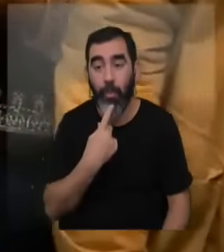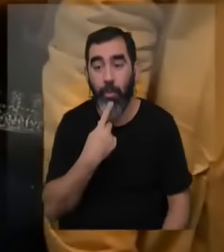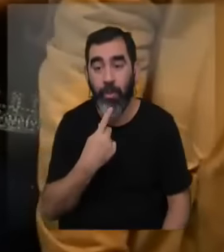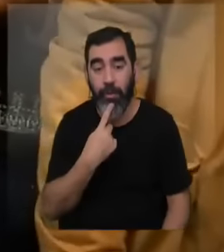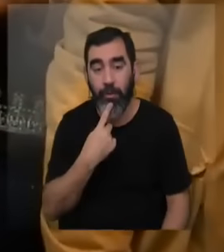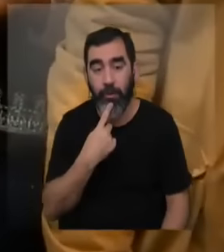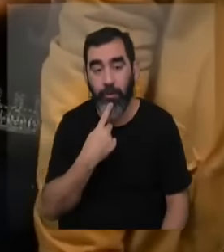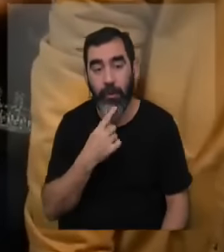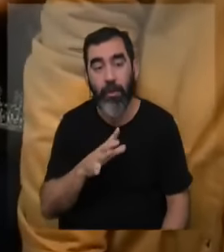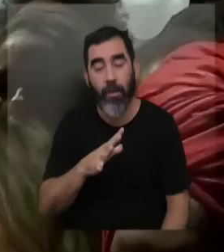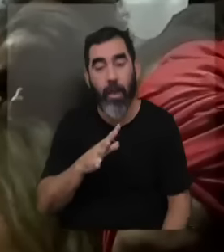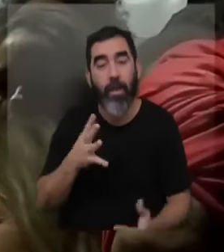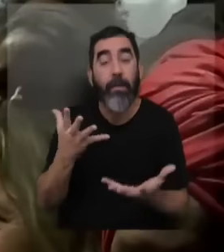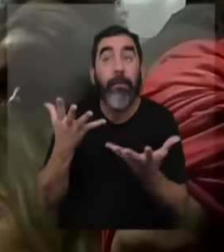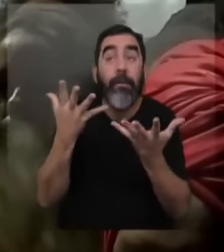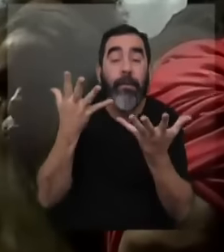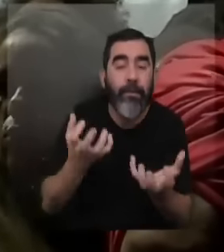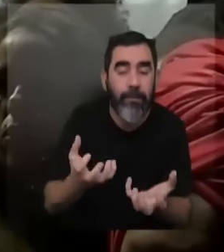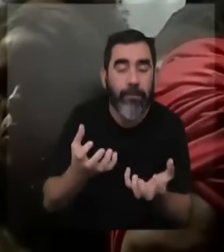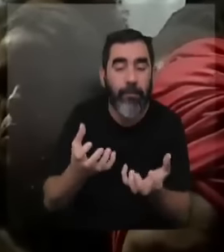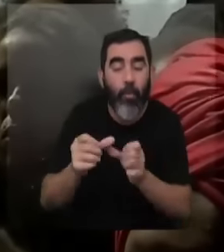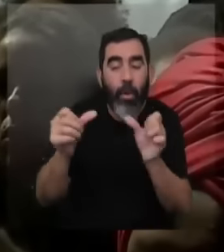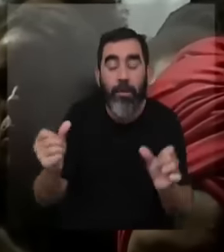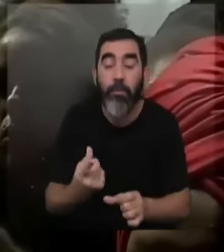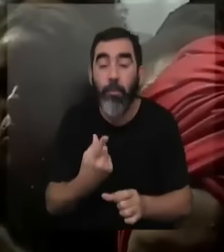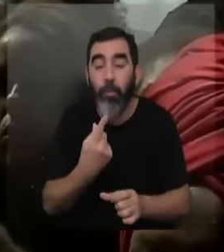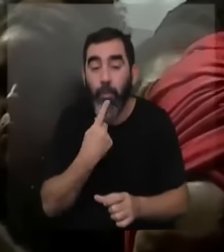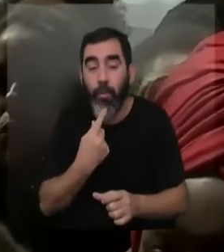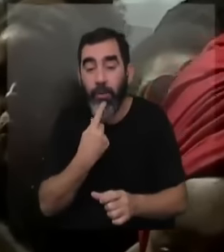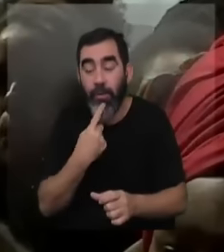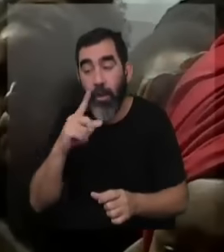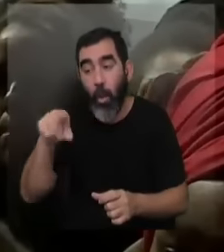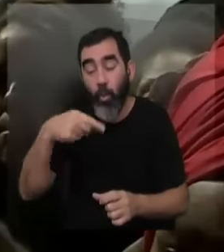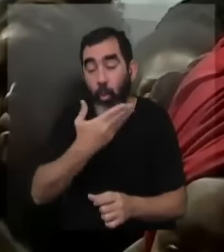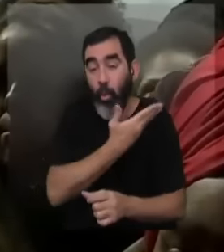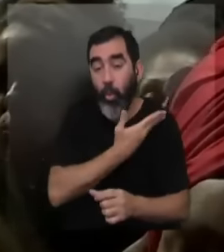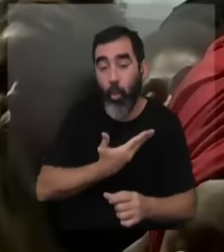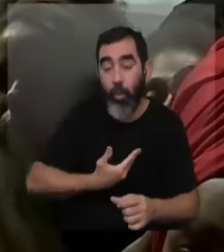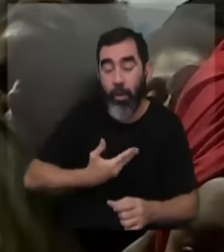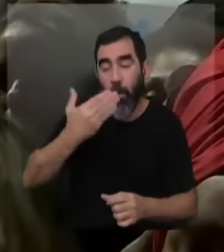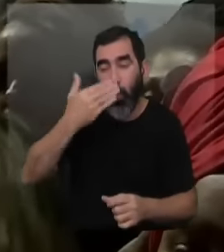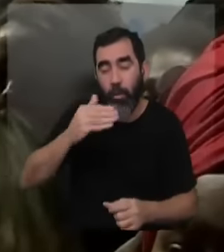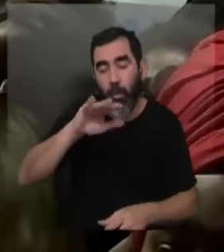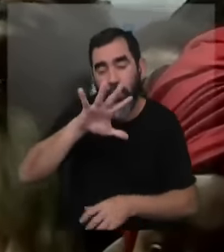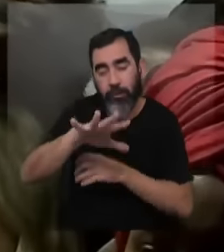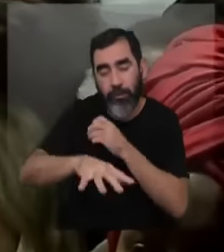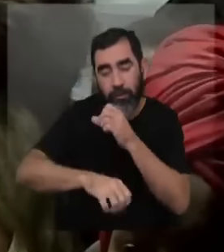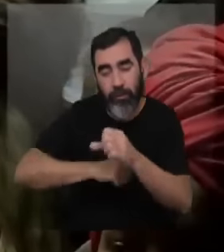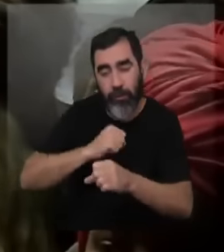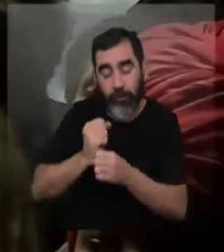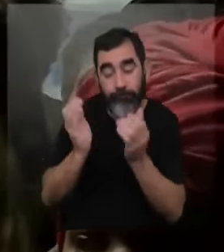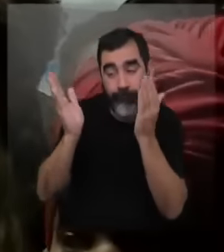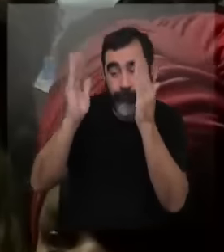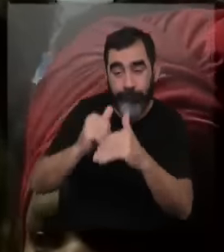menos tuvimos la intención de instalar una política en otros gobiernos en estos últimos 5 años no se actúa en